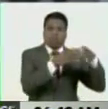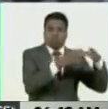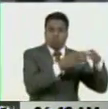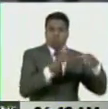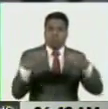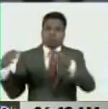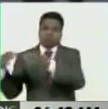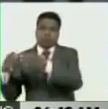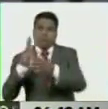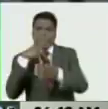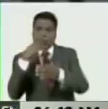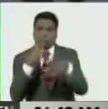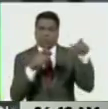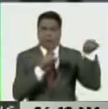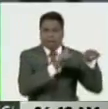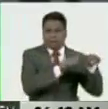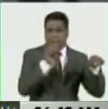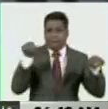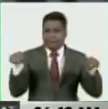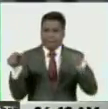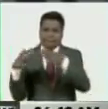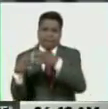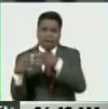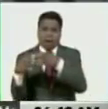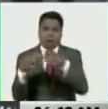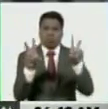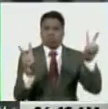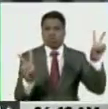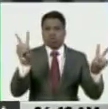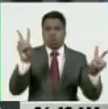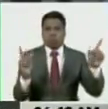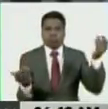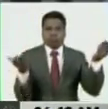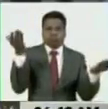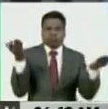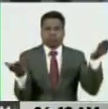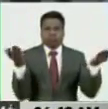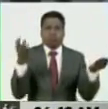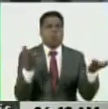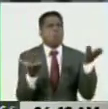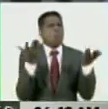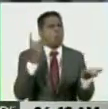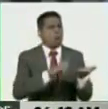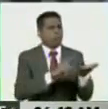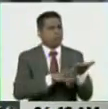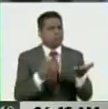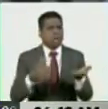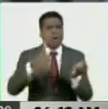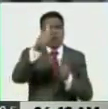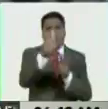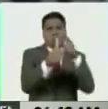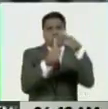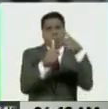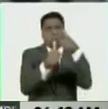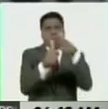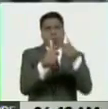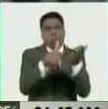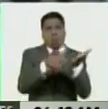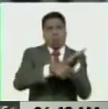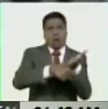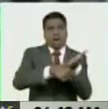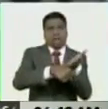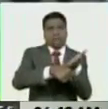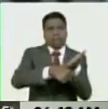doble militancia, verificar ciertamente tu huella, va a haber una etapa donde el